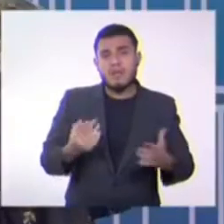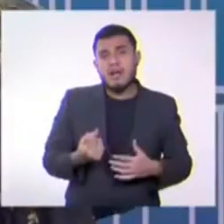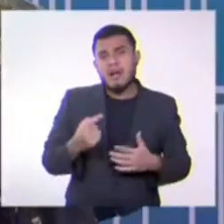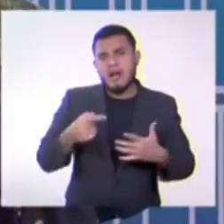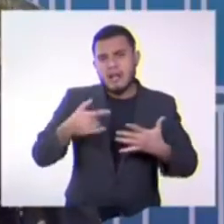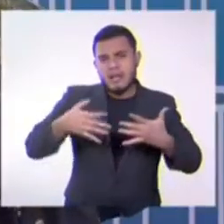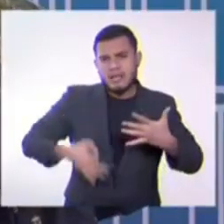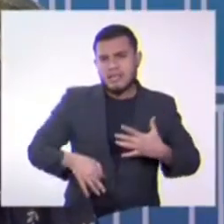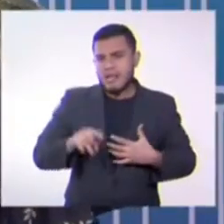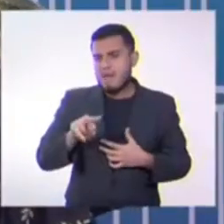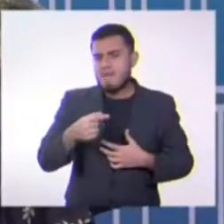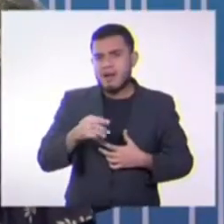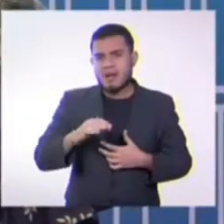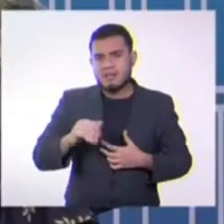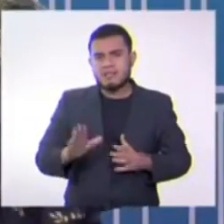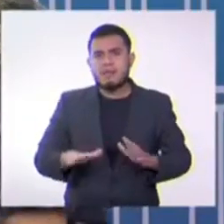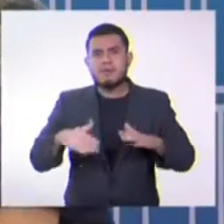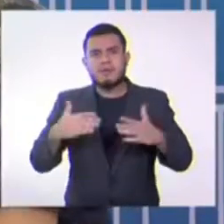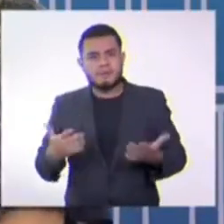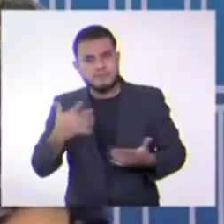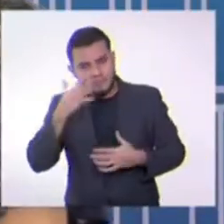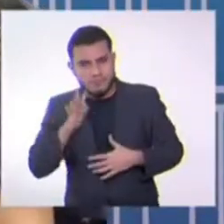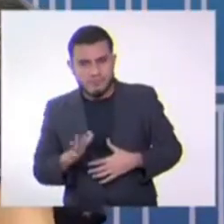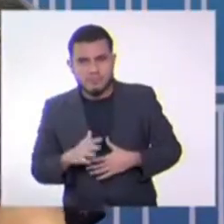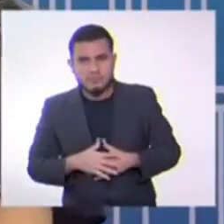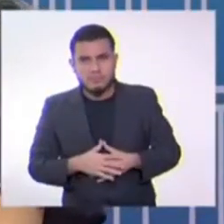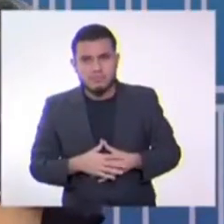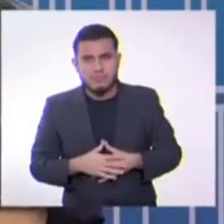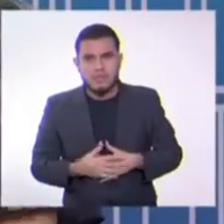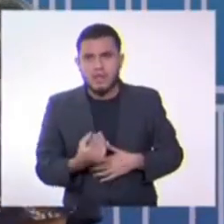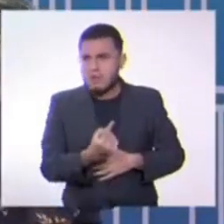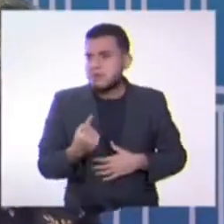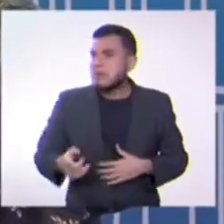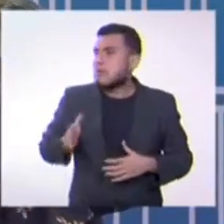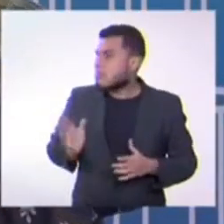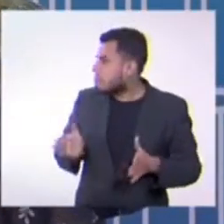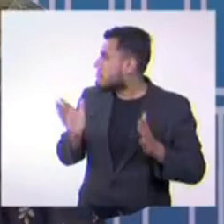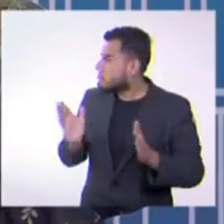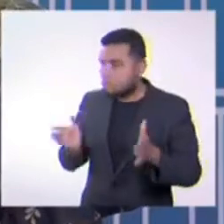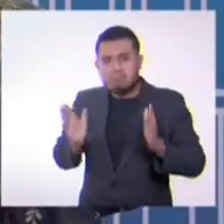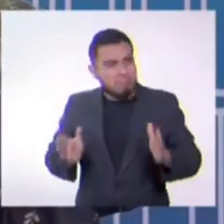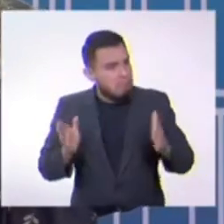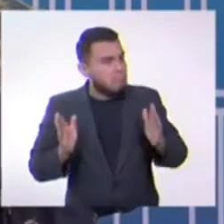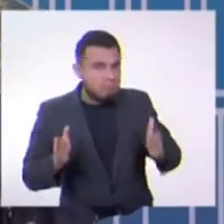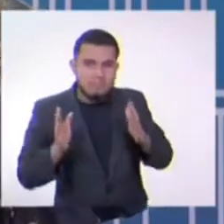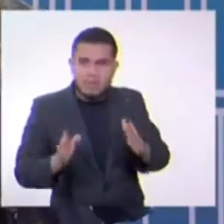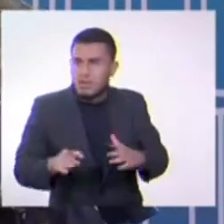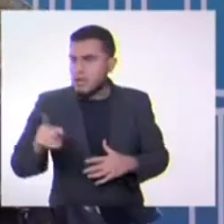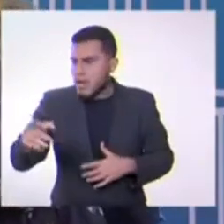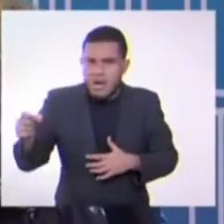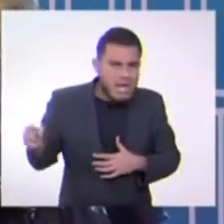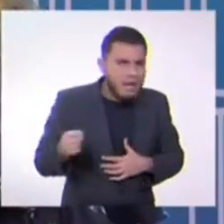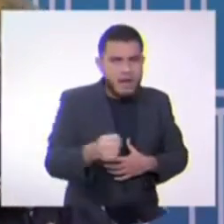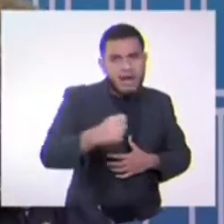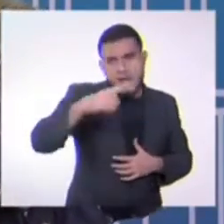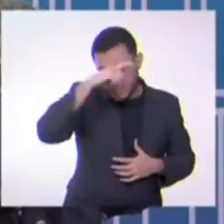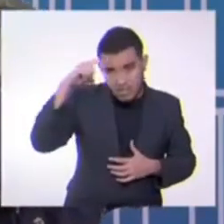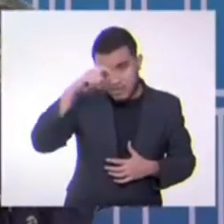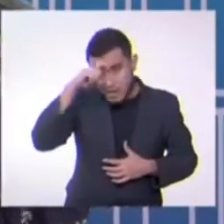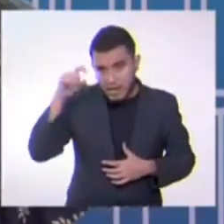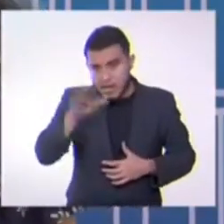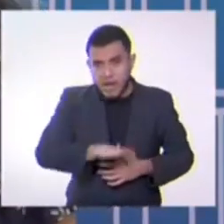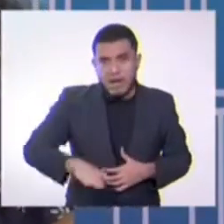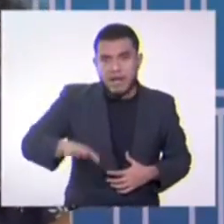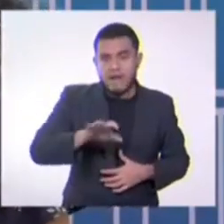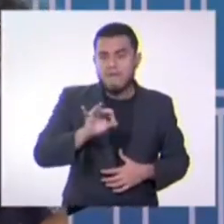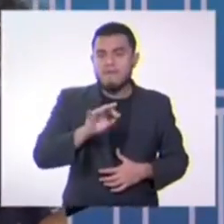aquellas personas que, bueno, la persona que llevaban por ahí por la calle la llevaban a trabajar directamente a las haciendas, a las fincas,